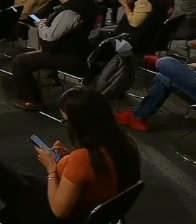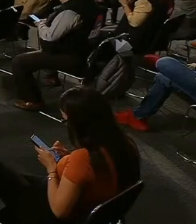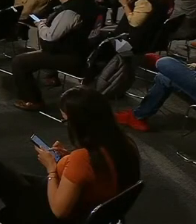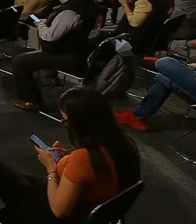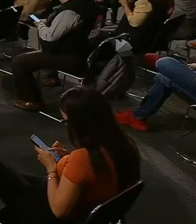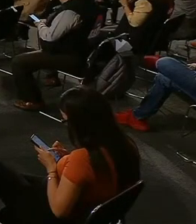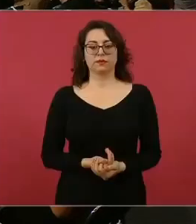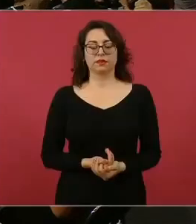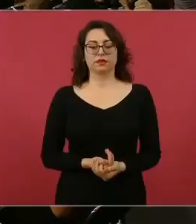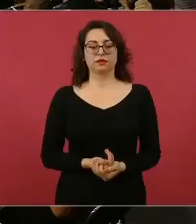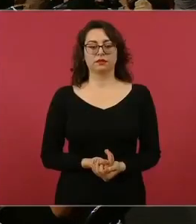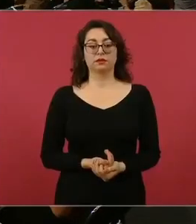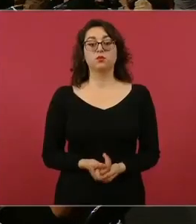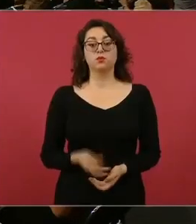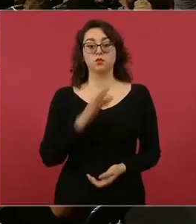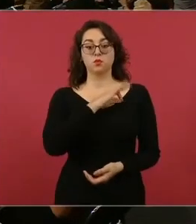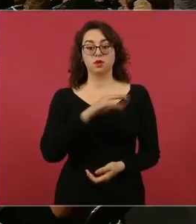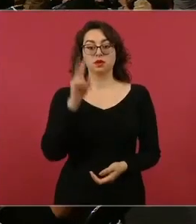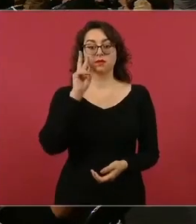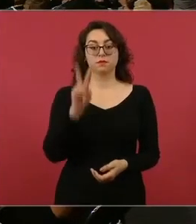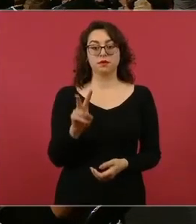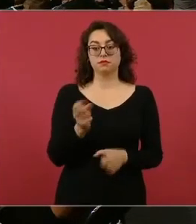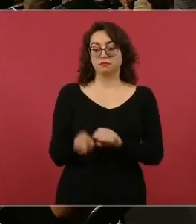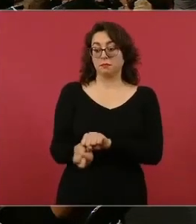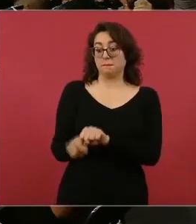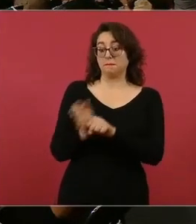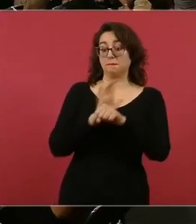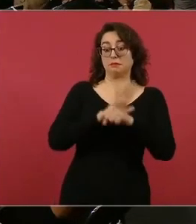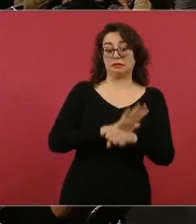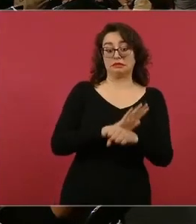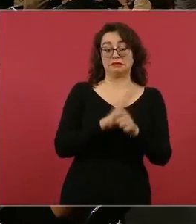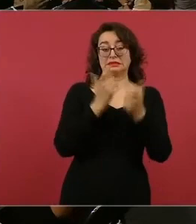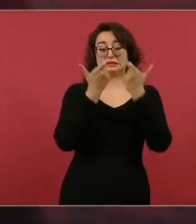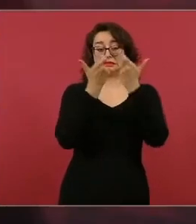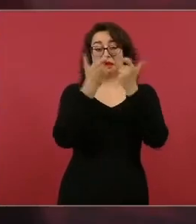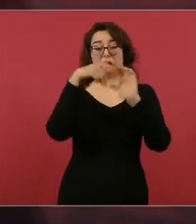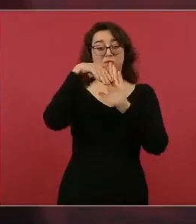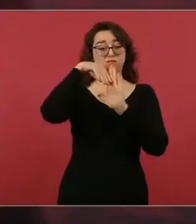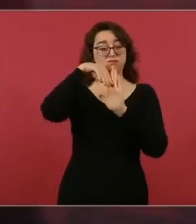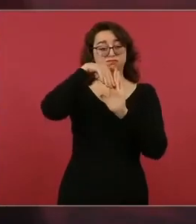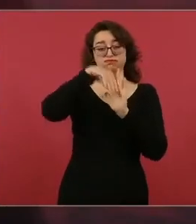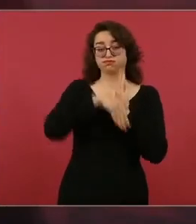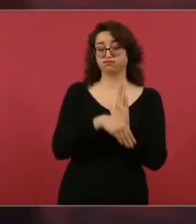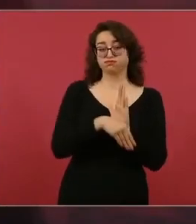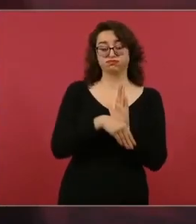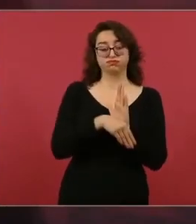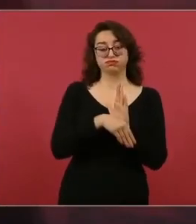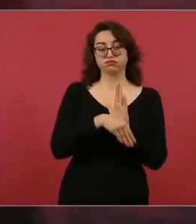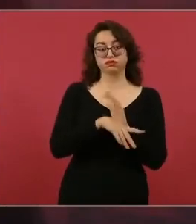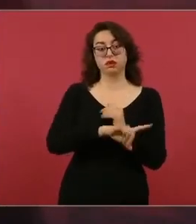hablaban de que iba a ser muy tardado,